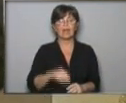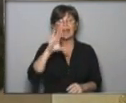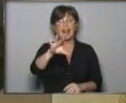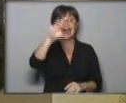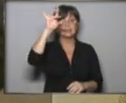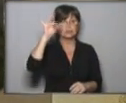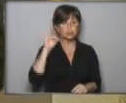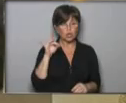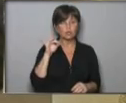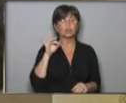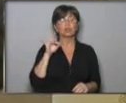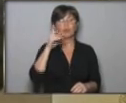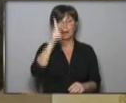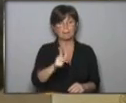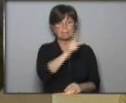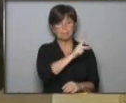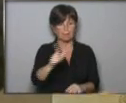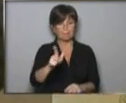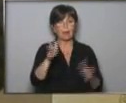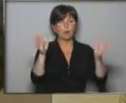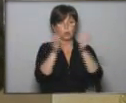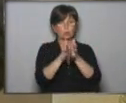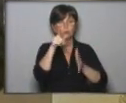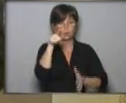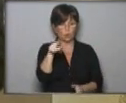En la elección yo tenía junto a mí